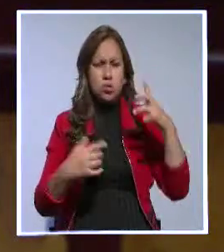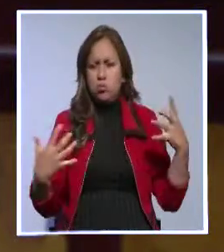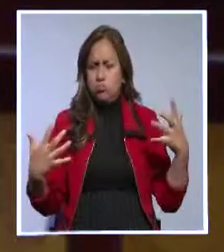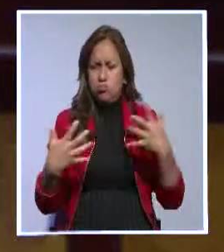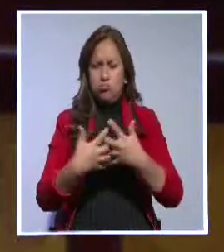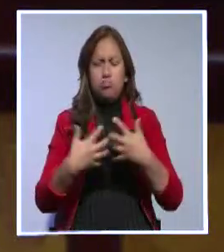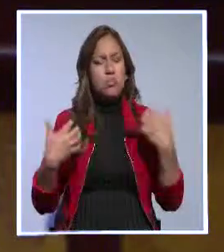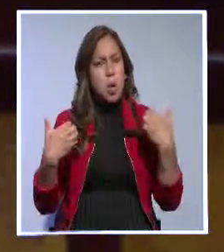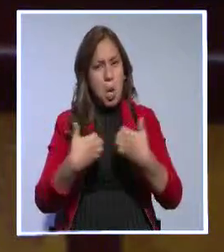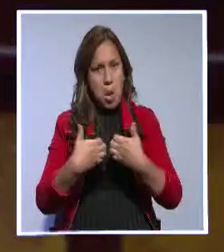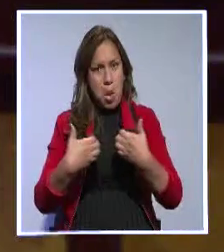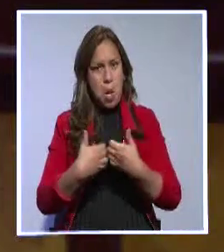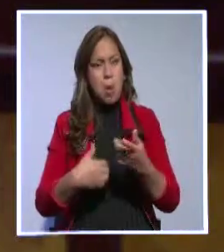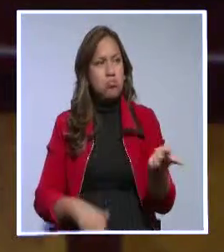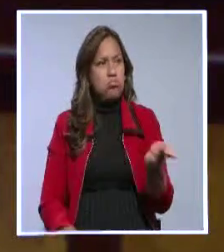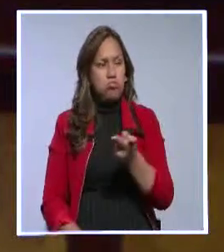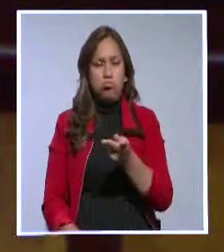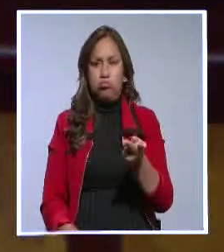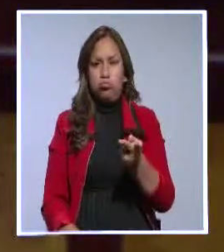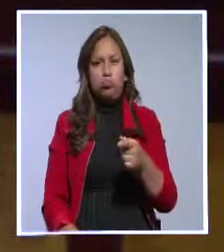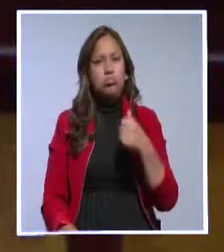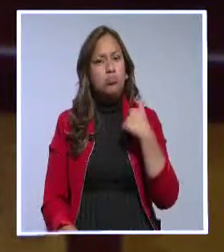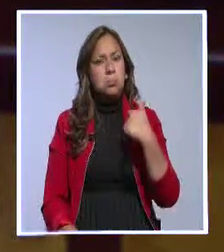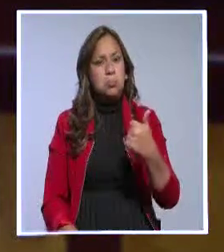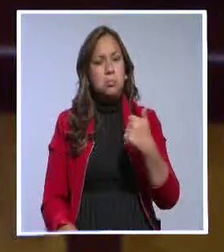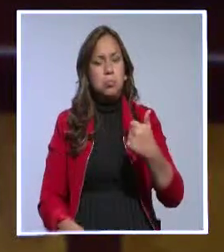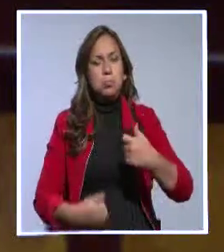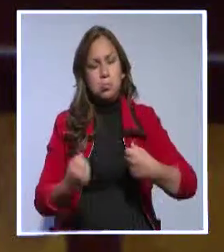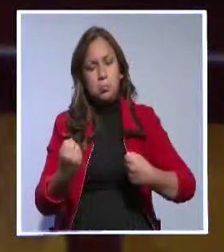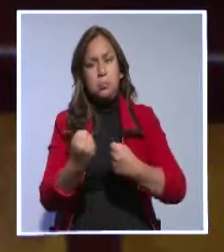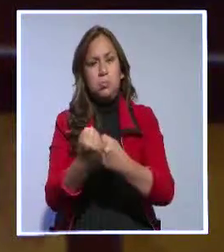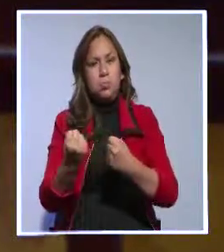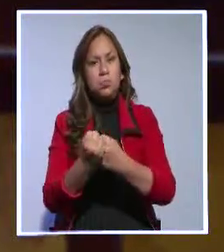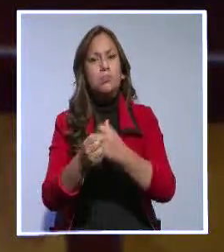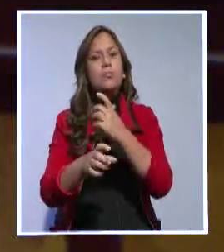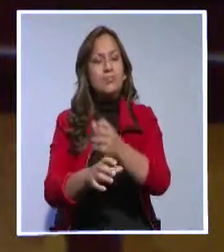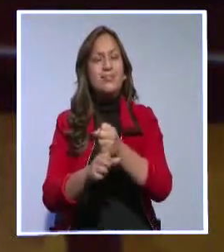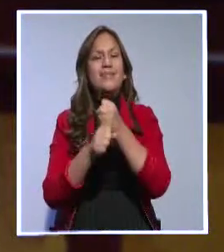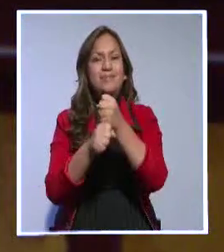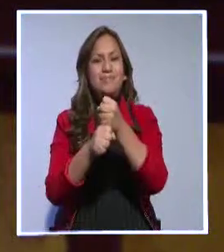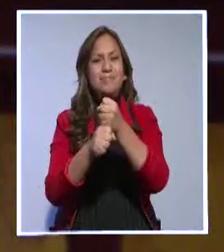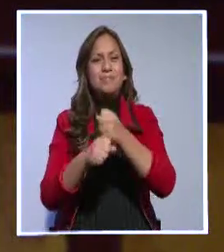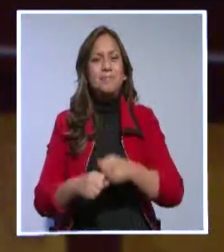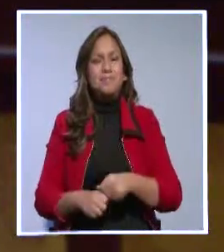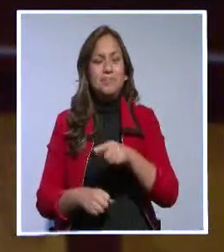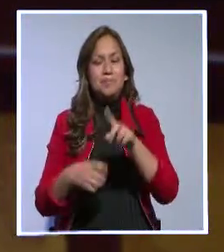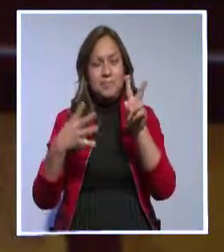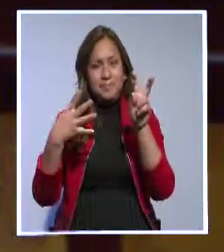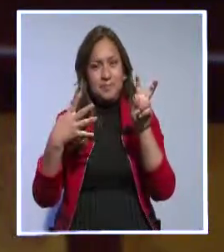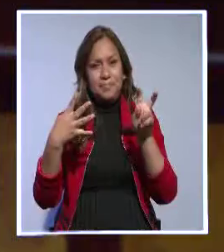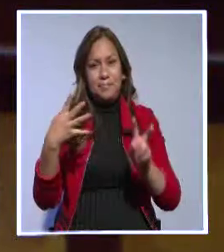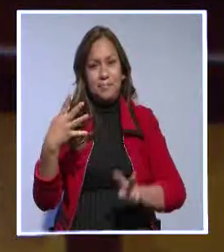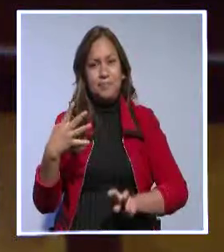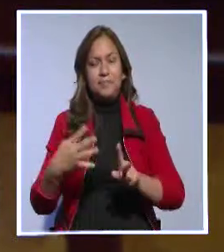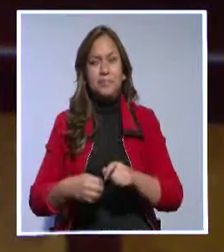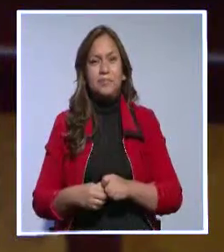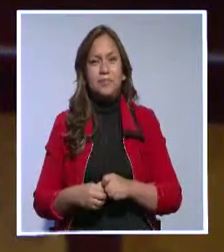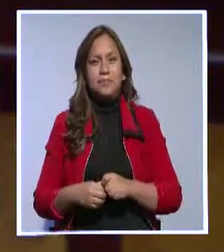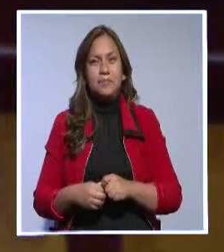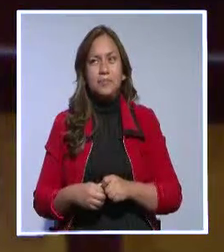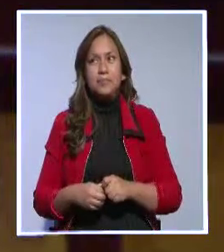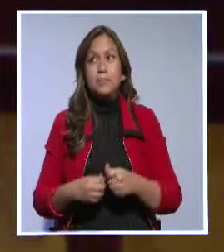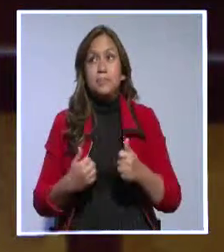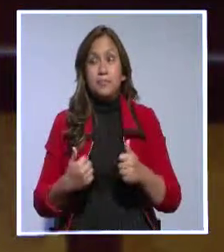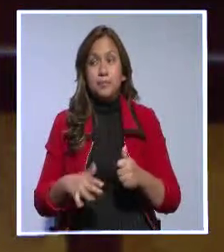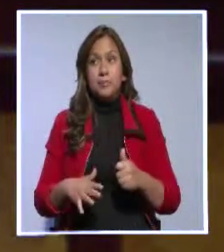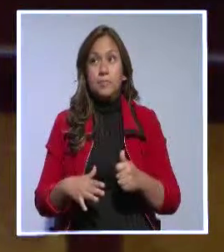se hermanaron estas dos ciudades y ese fue un aporte eso esos son algunos temas que queremos comentarles una vez que ya se